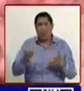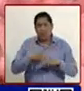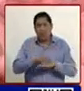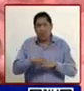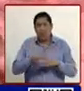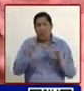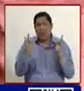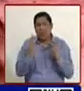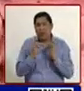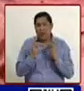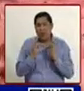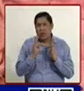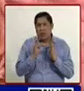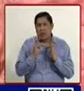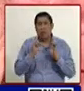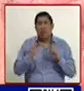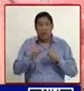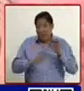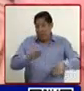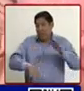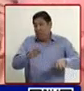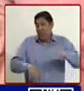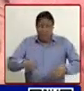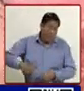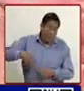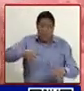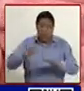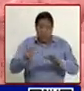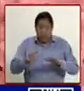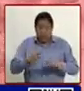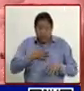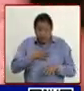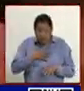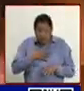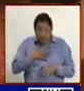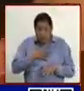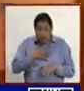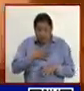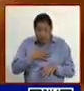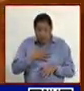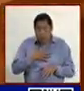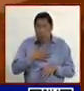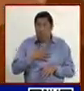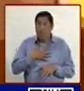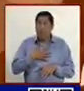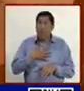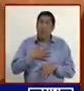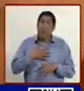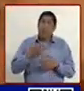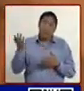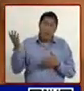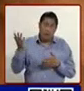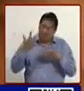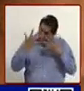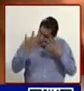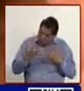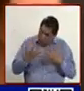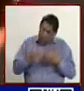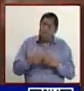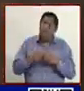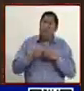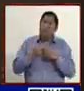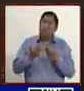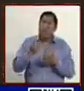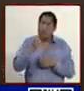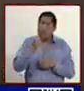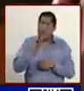cama, pero ellos pudieron evitar el incendio usando estos envases de agua, estos lavadores, y es lamentable cómo,